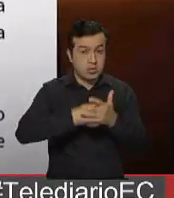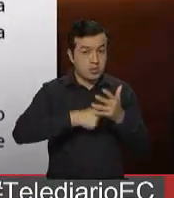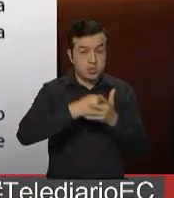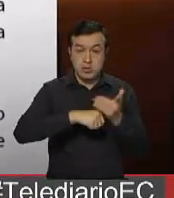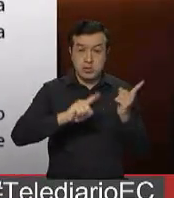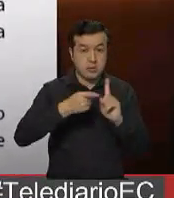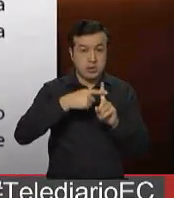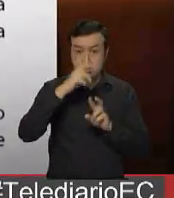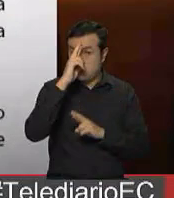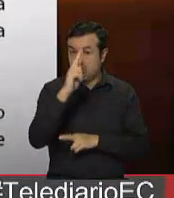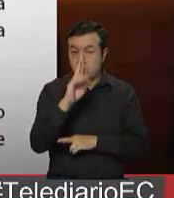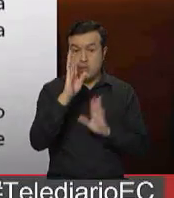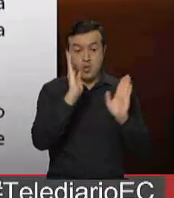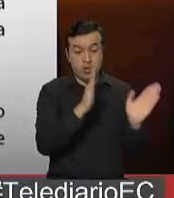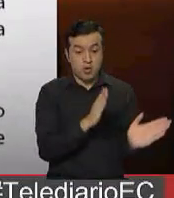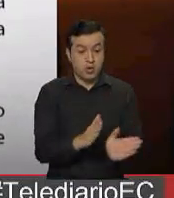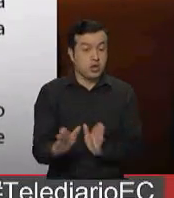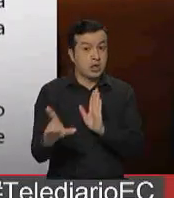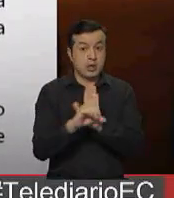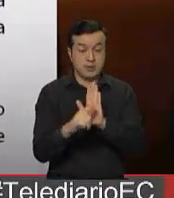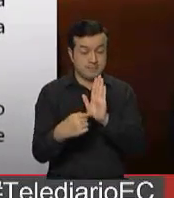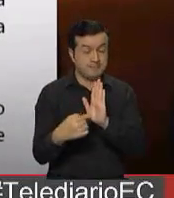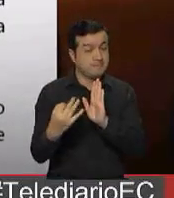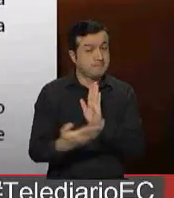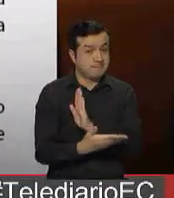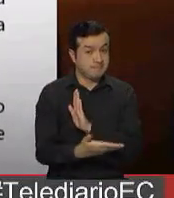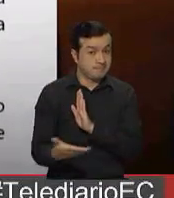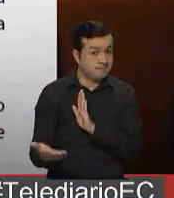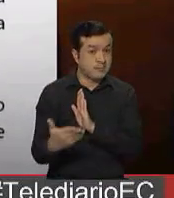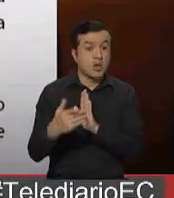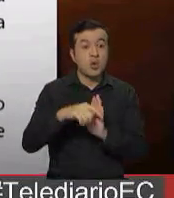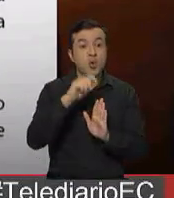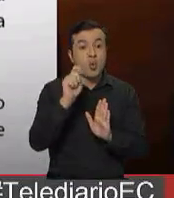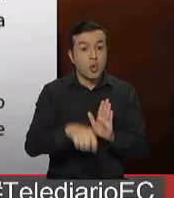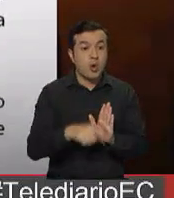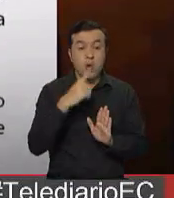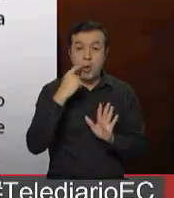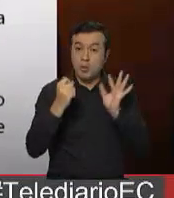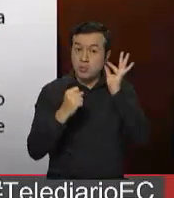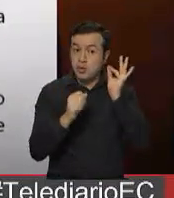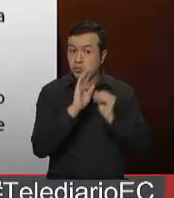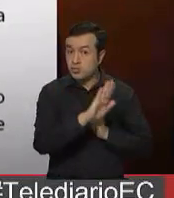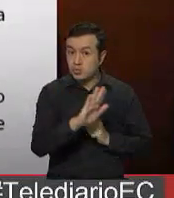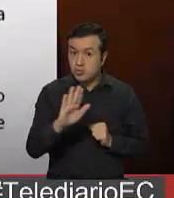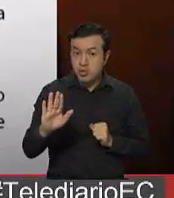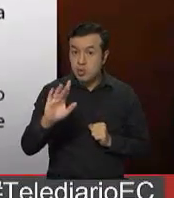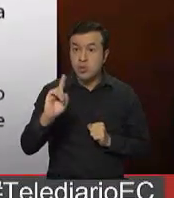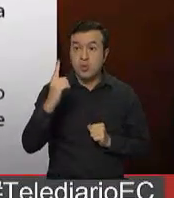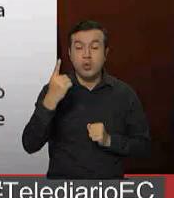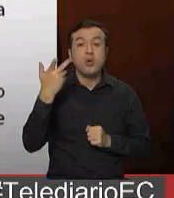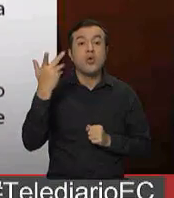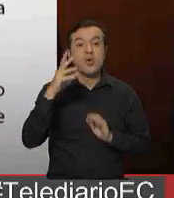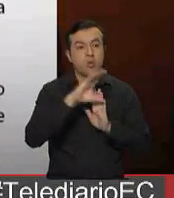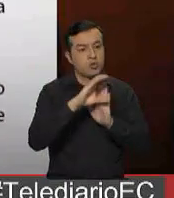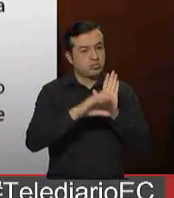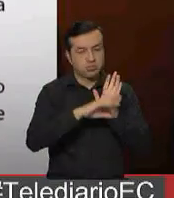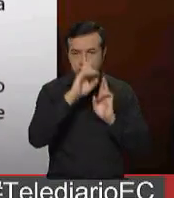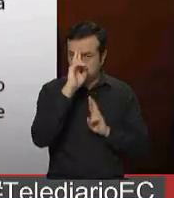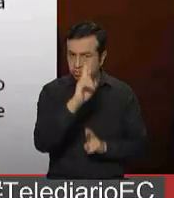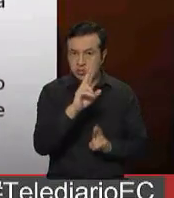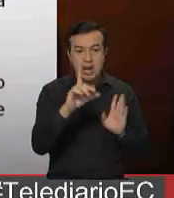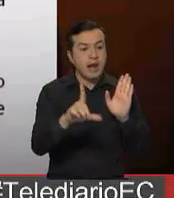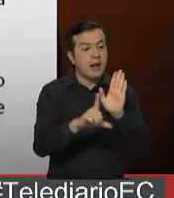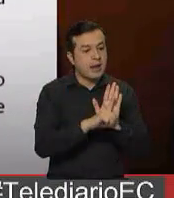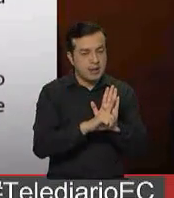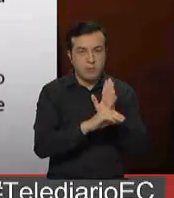respetar y hacer respetar el ordenamiento jurídico, donde las actuaciones de juezas y jueces se someten únicamente a la Constitución, la ley y los